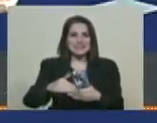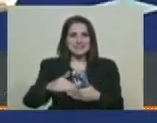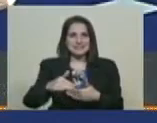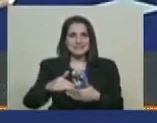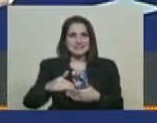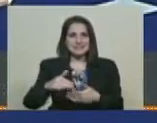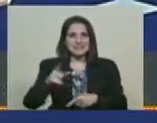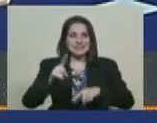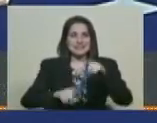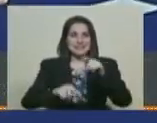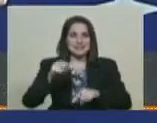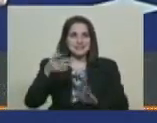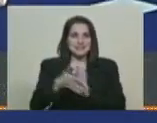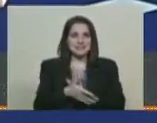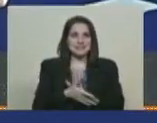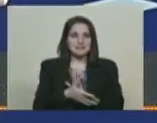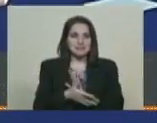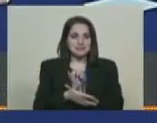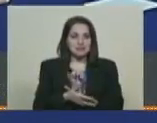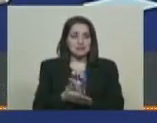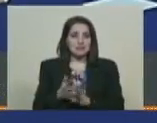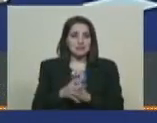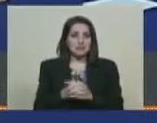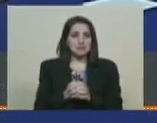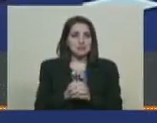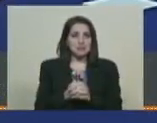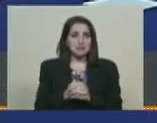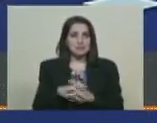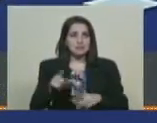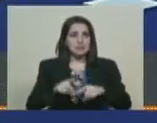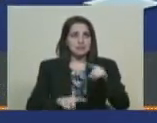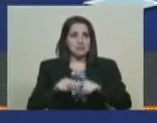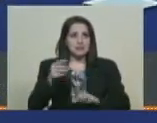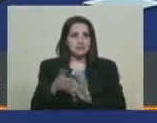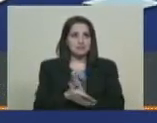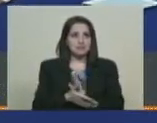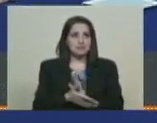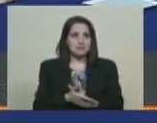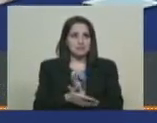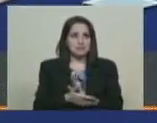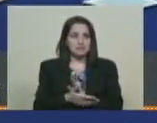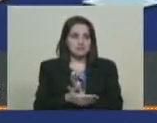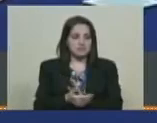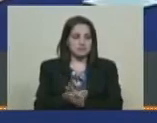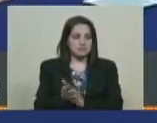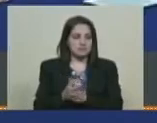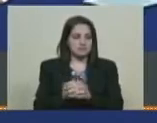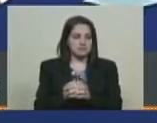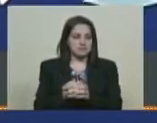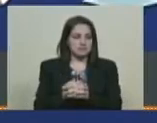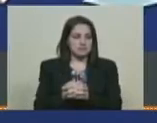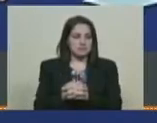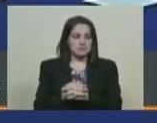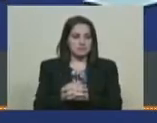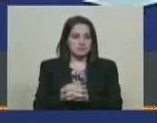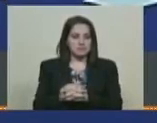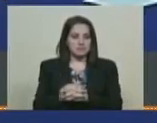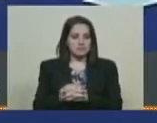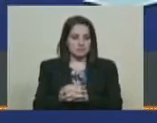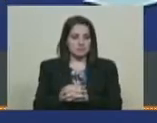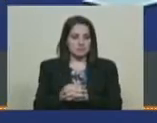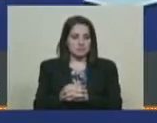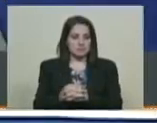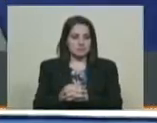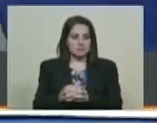la próxima semana voy a inscribir la candidatura. Tenemos que ir en marcha del pueblo a inscribir la candidatura de la patria del hijo